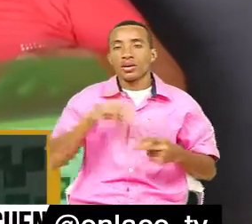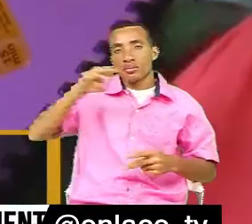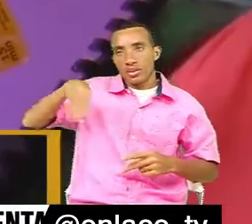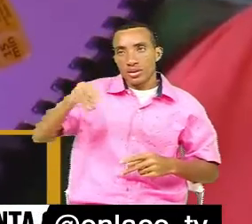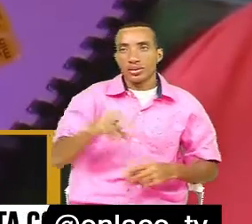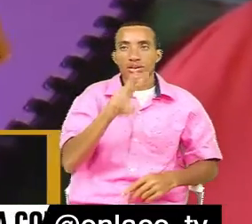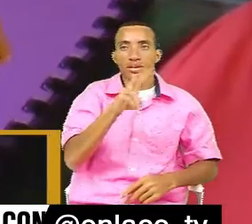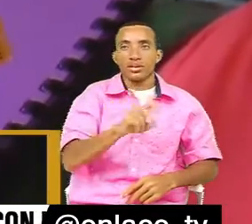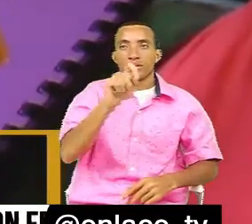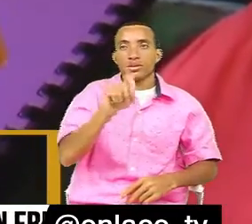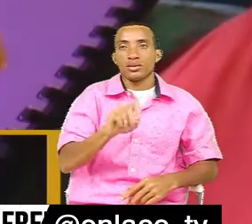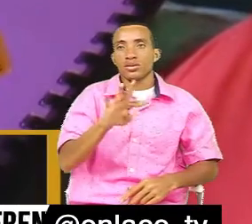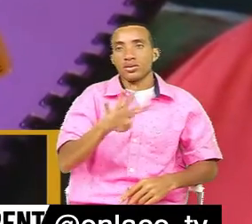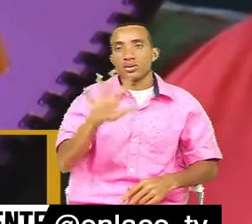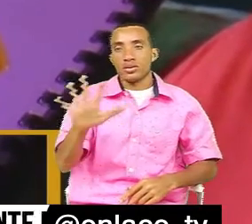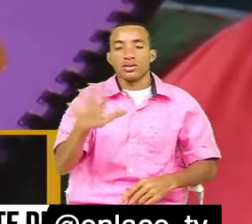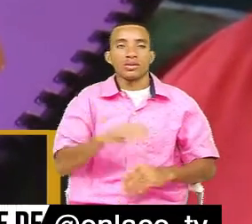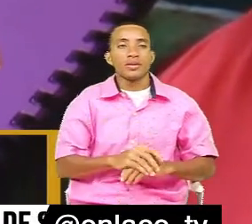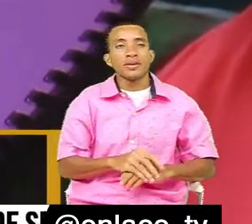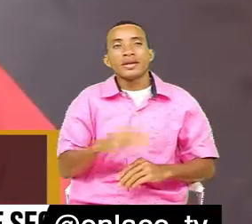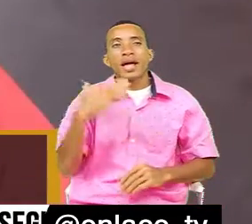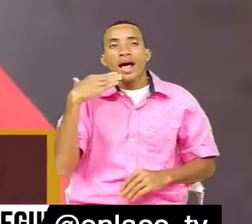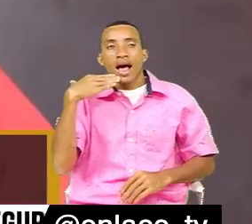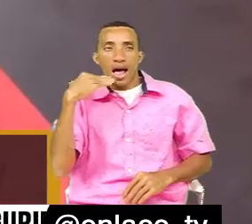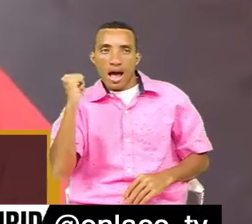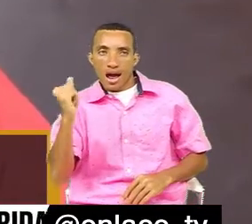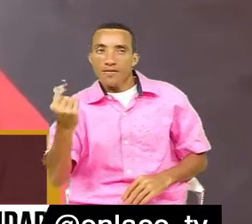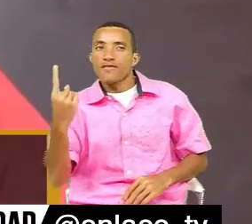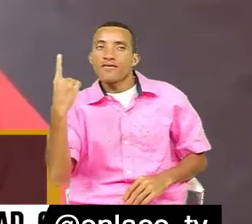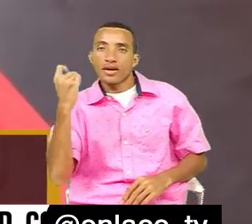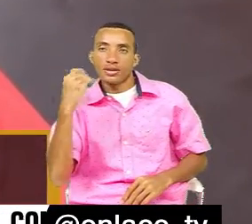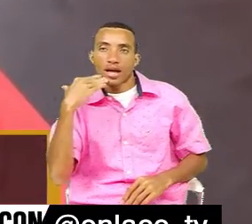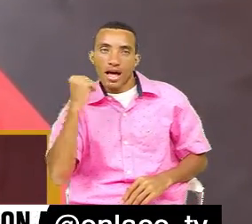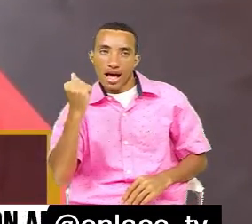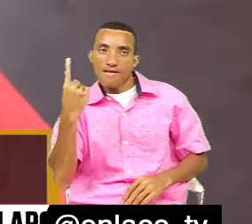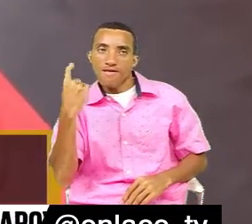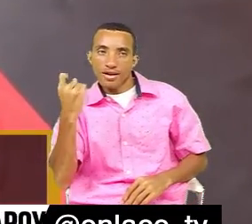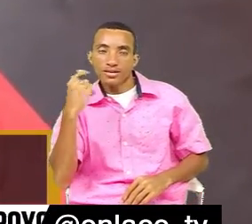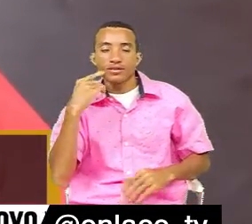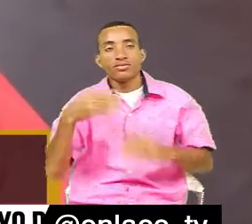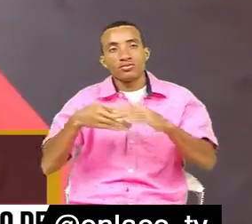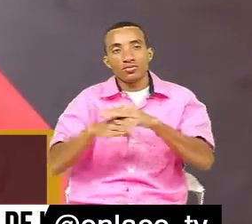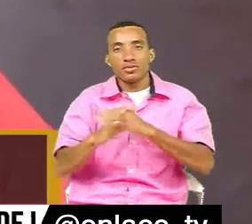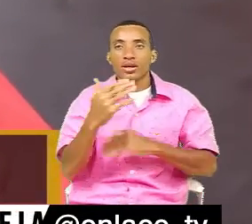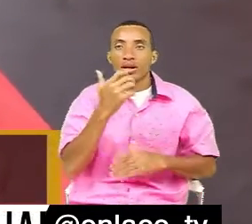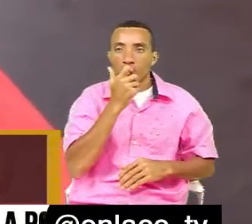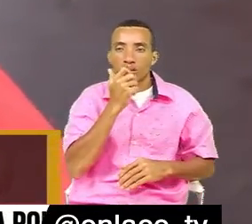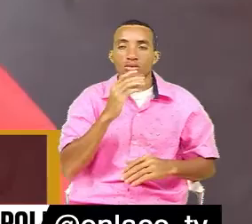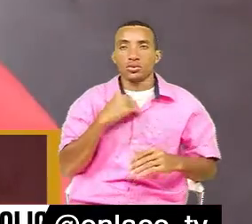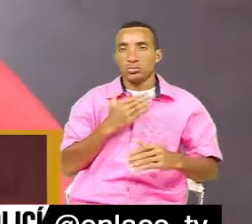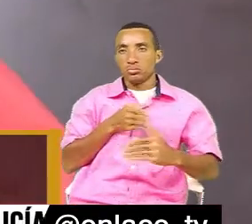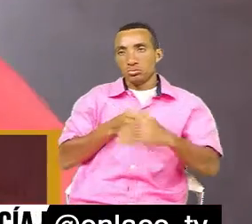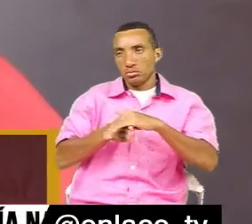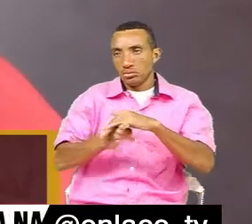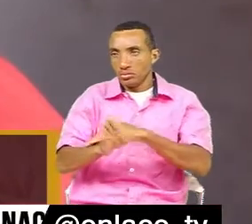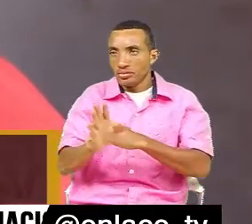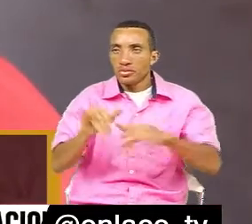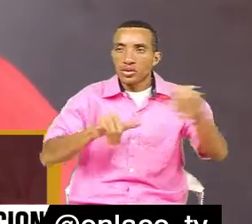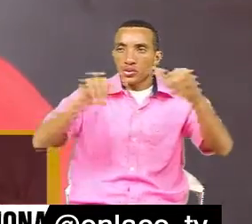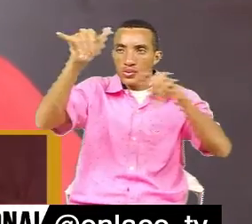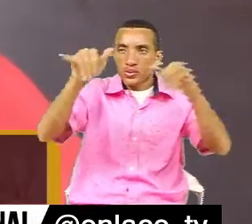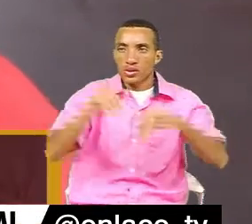fue cancelado porque la aerolínea no contaba con una azafata. Sorpresa, porque yo llegué al aeropuerto como a las 6